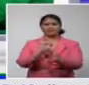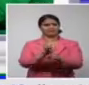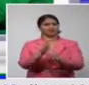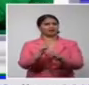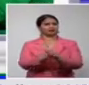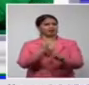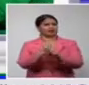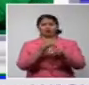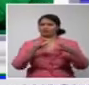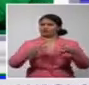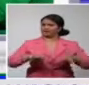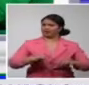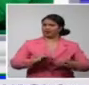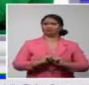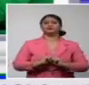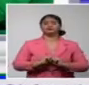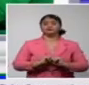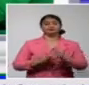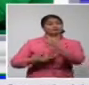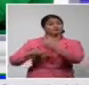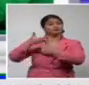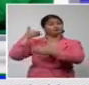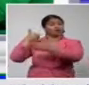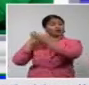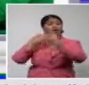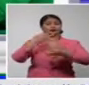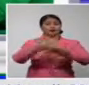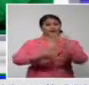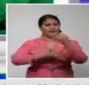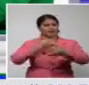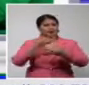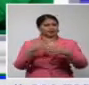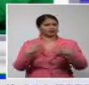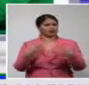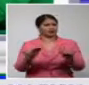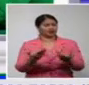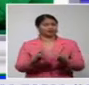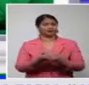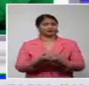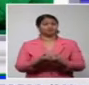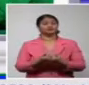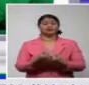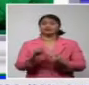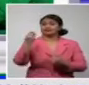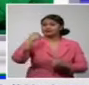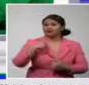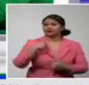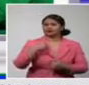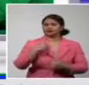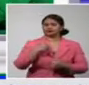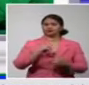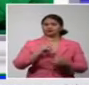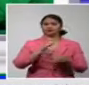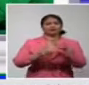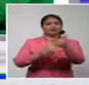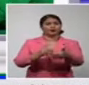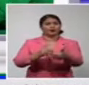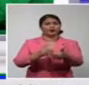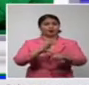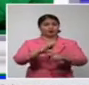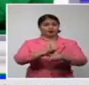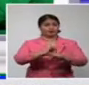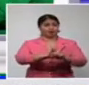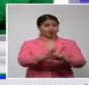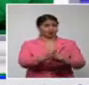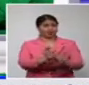en otras conferencias, no sin dejar un grupo de secuelas. Por lo tanto, no